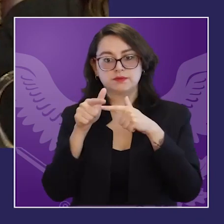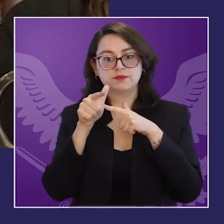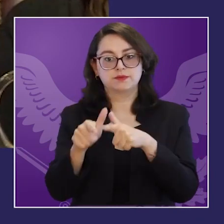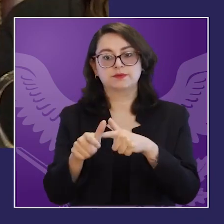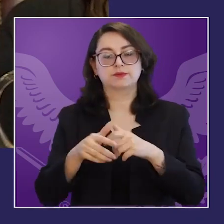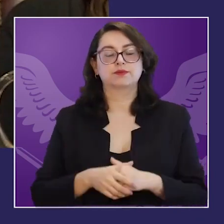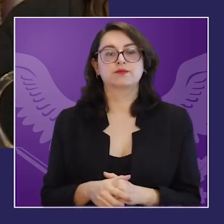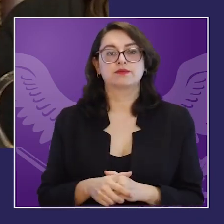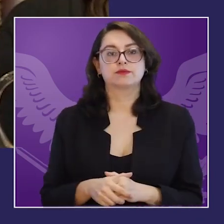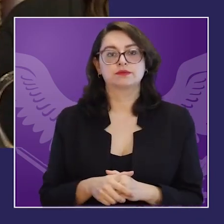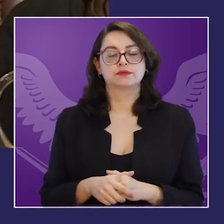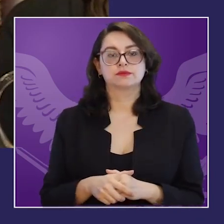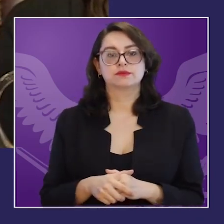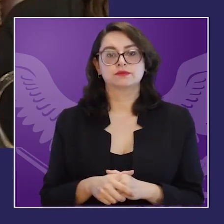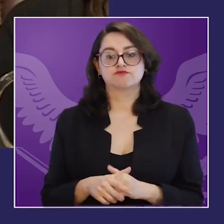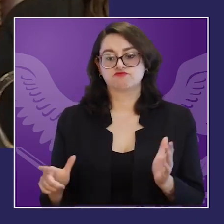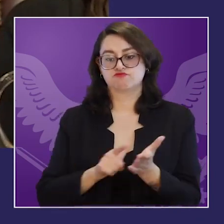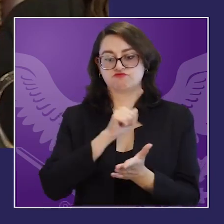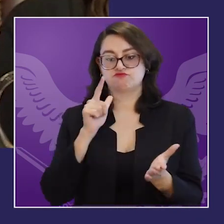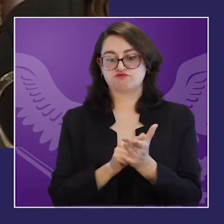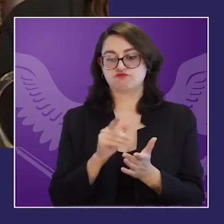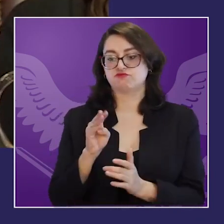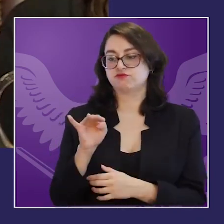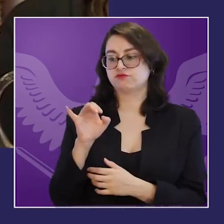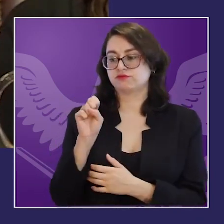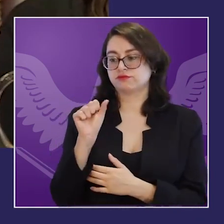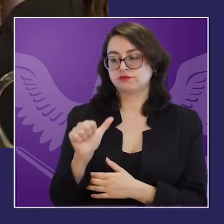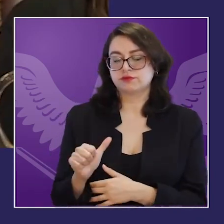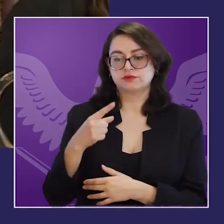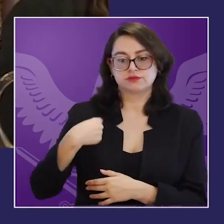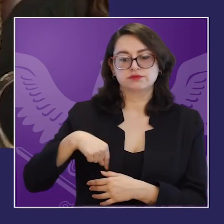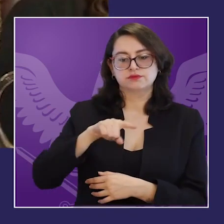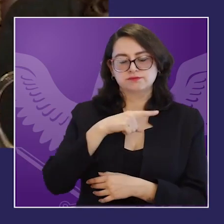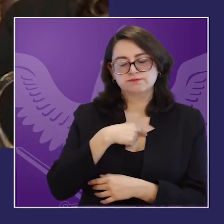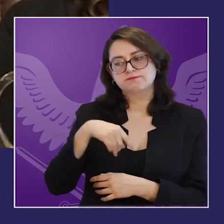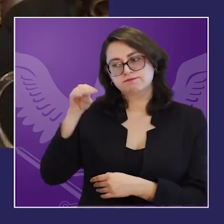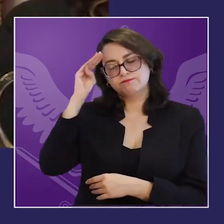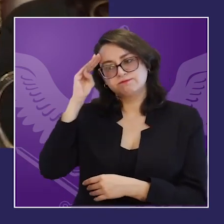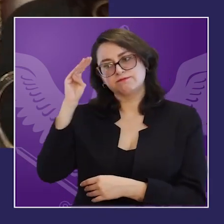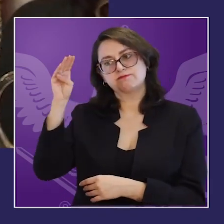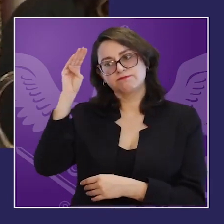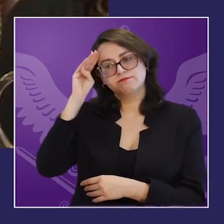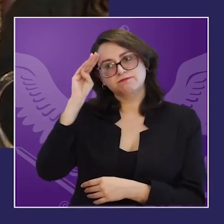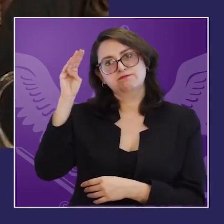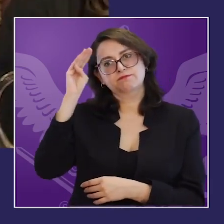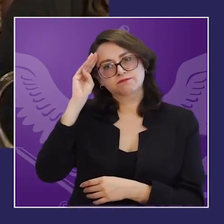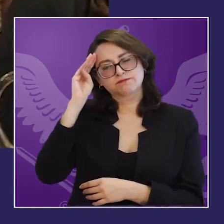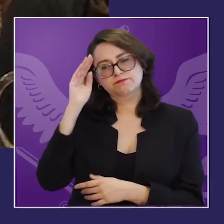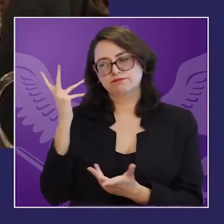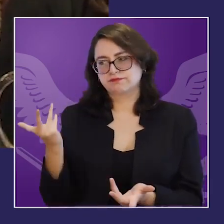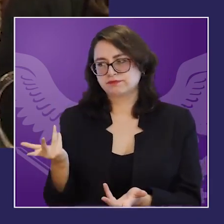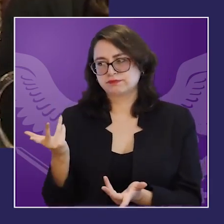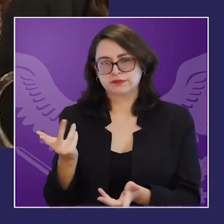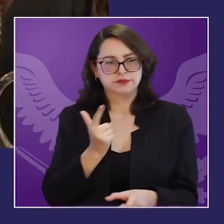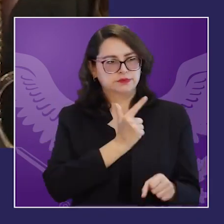En cuanto a la ley Brisa, de nuestro trabajo con el observatorio nos dimos cuenta de otras necesidades que eran imprescindibles en este